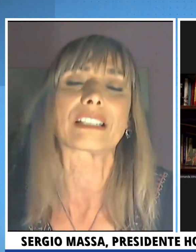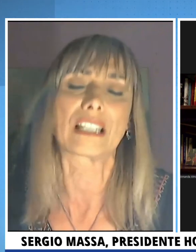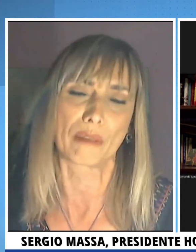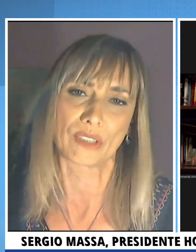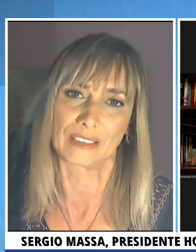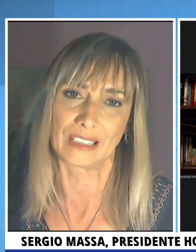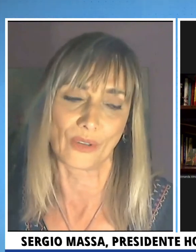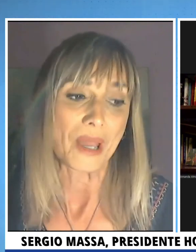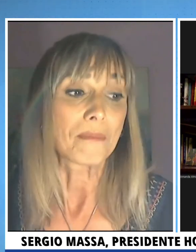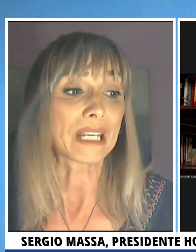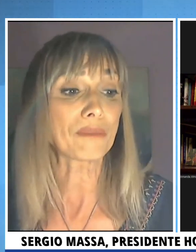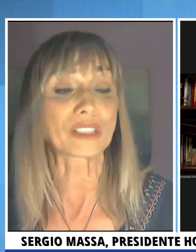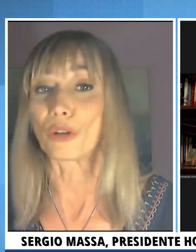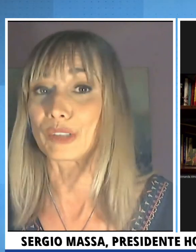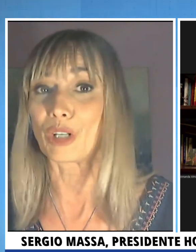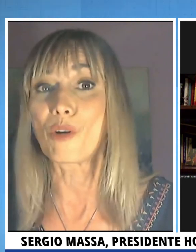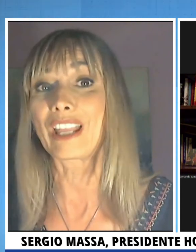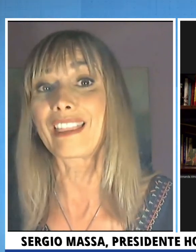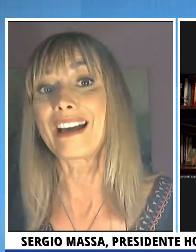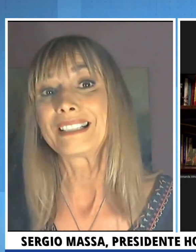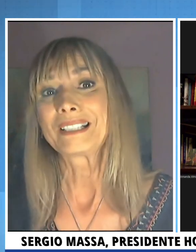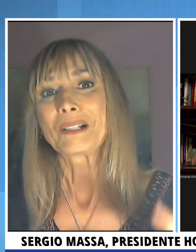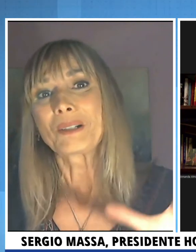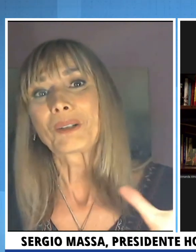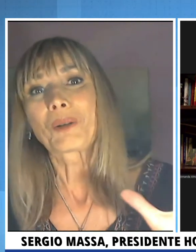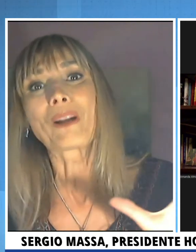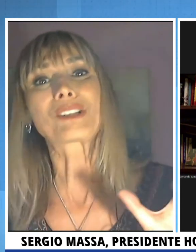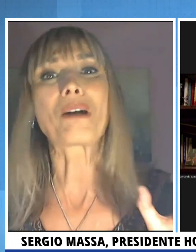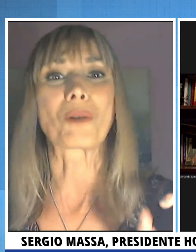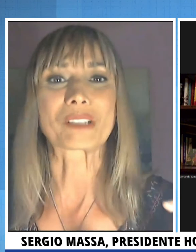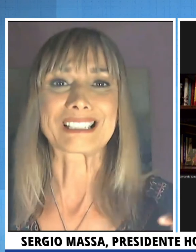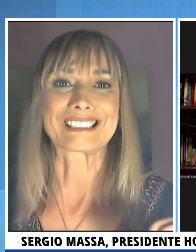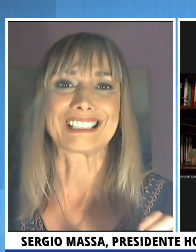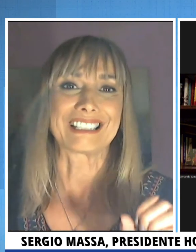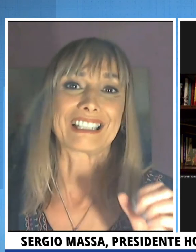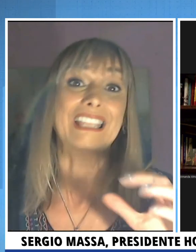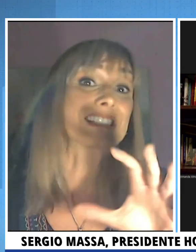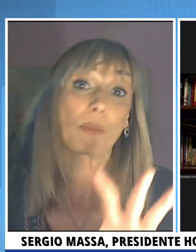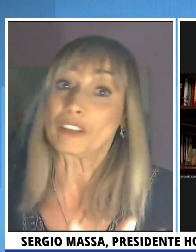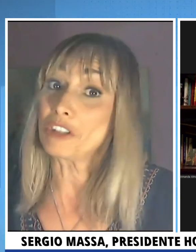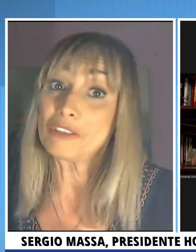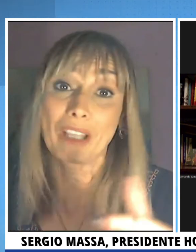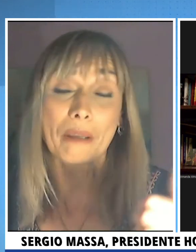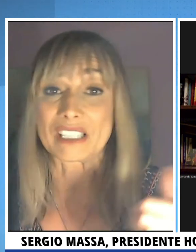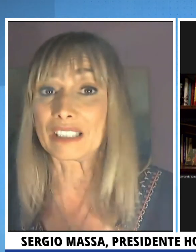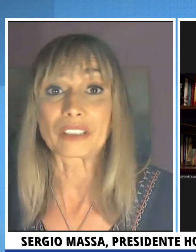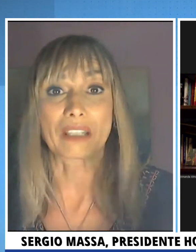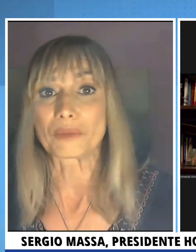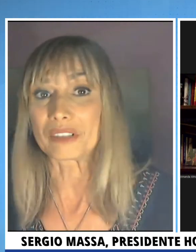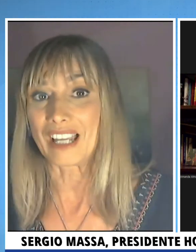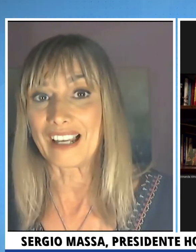entonces en el mismo sentido. Veremos entonces cómo queda, cuáles son las voces, qué dice la oposición, que había presentado